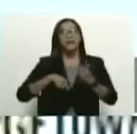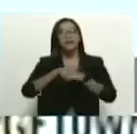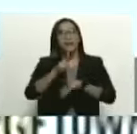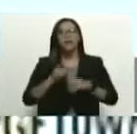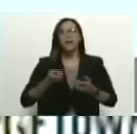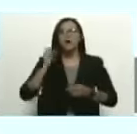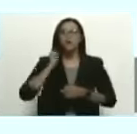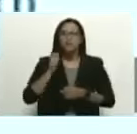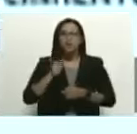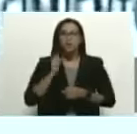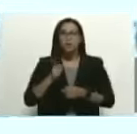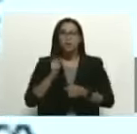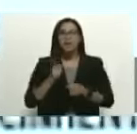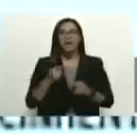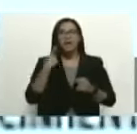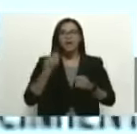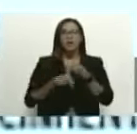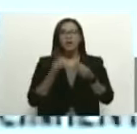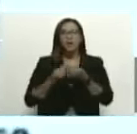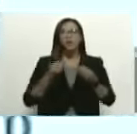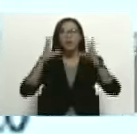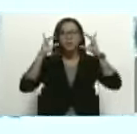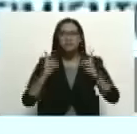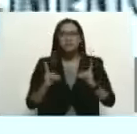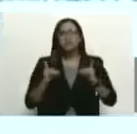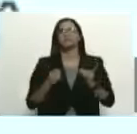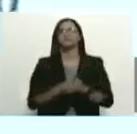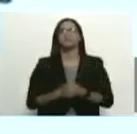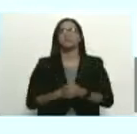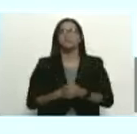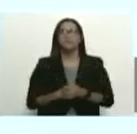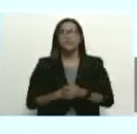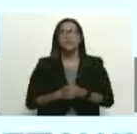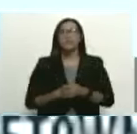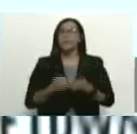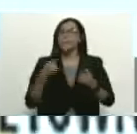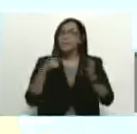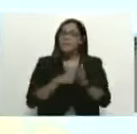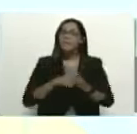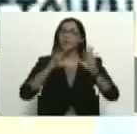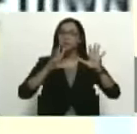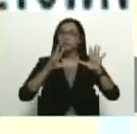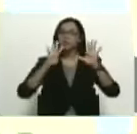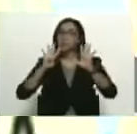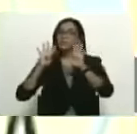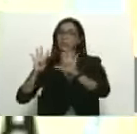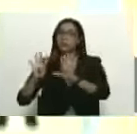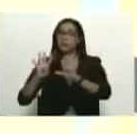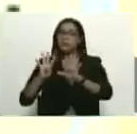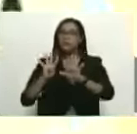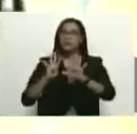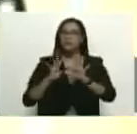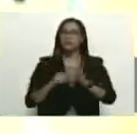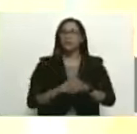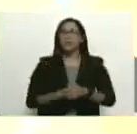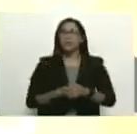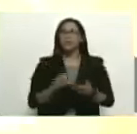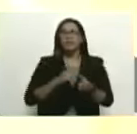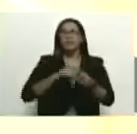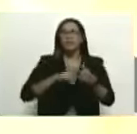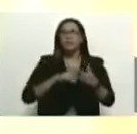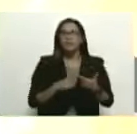tribunal arbitral, para ver cómo decidimos esto, y después ponen las reglas del tribunal. En 1899, entonces, ese tribunal se reúne en París,